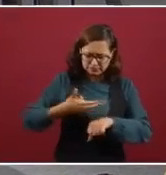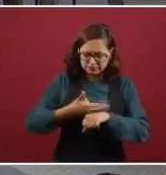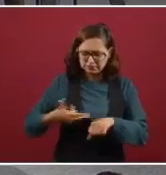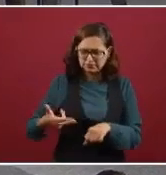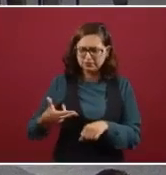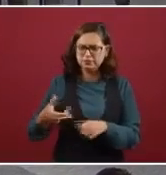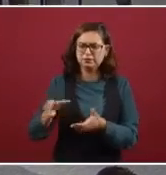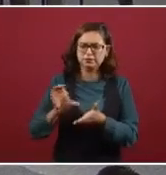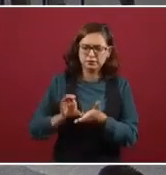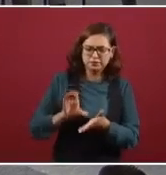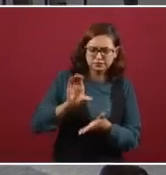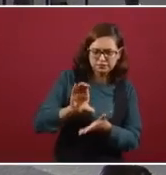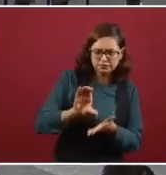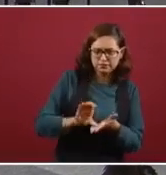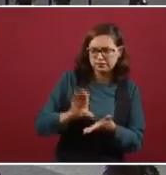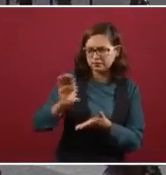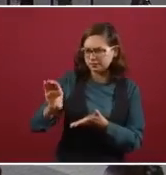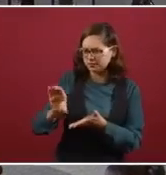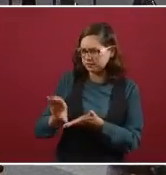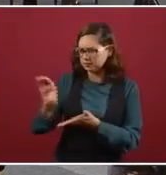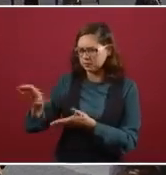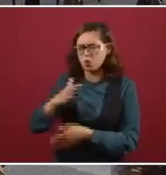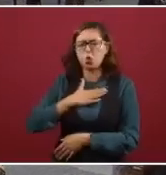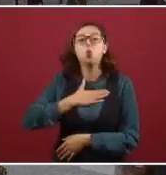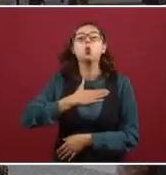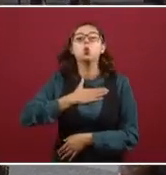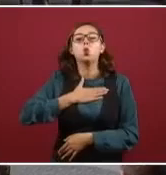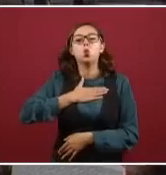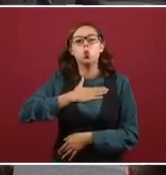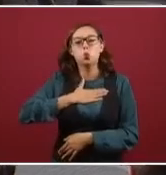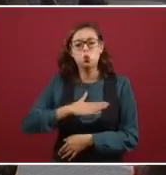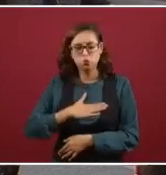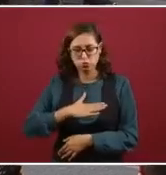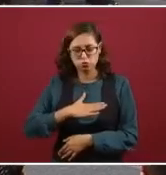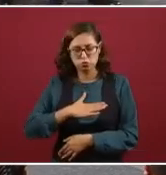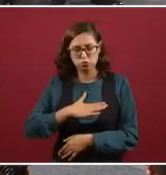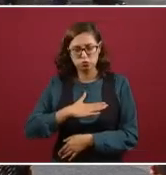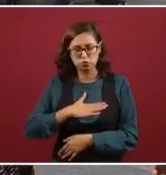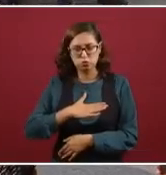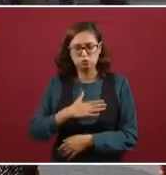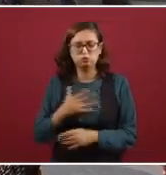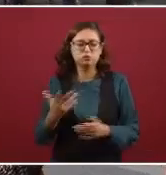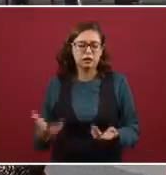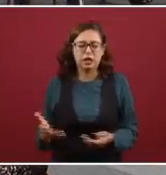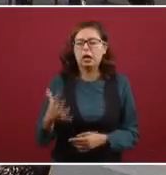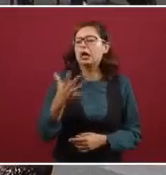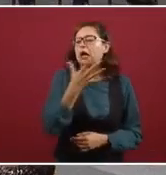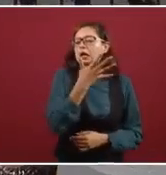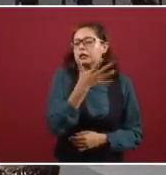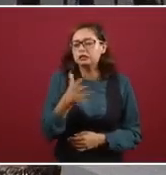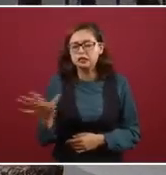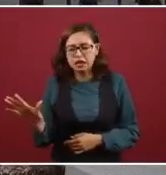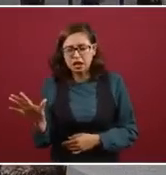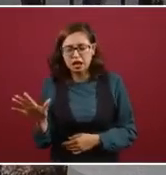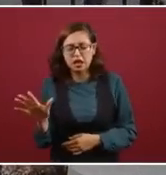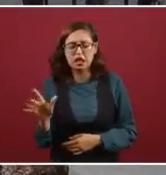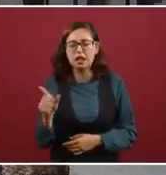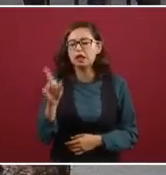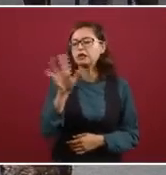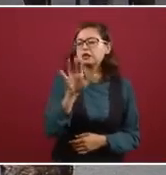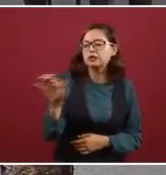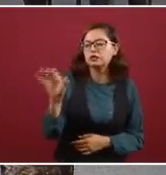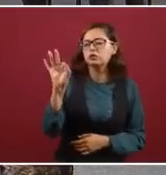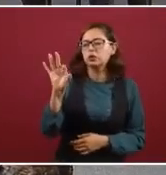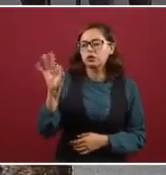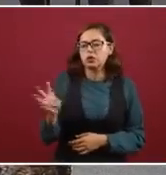justos los apoyos. O sea, pero en general estamos partiendo de que los 544,